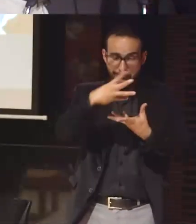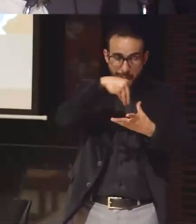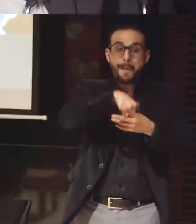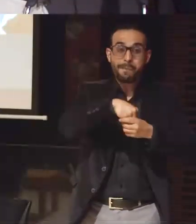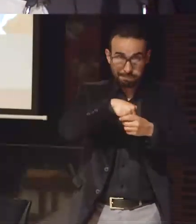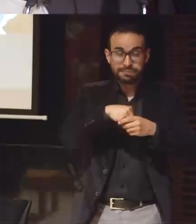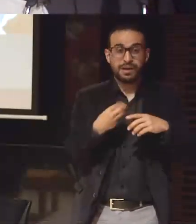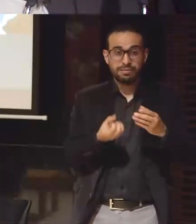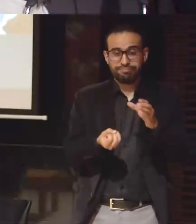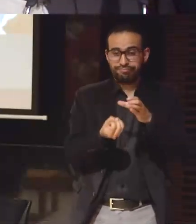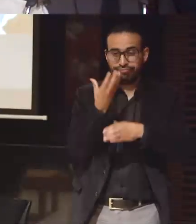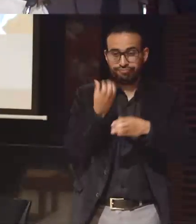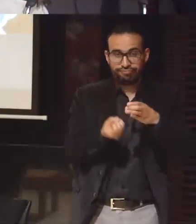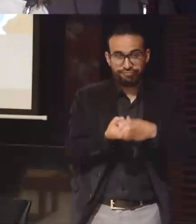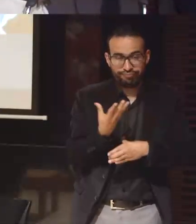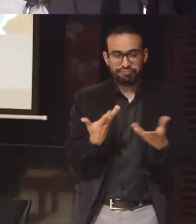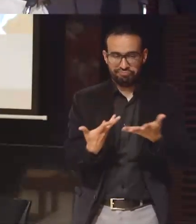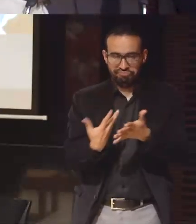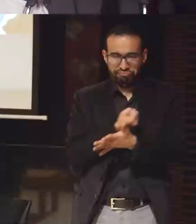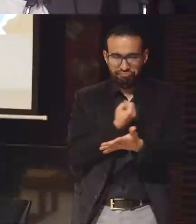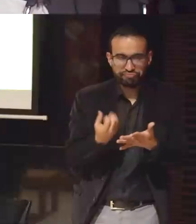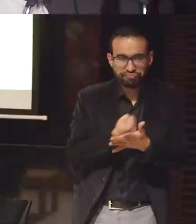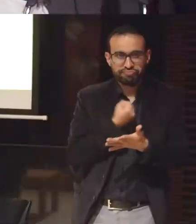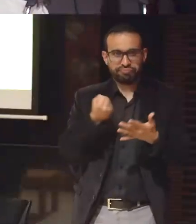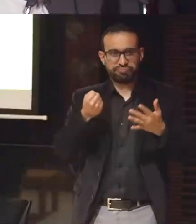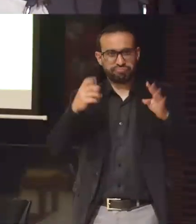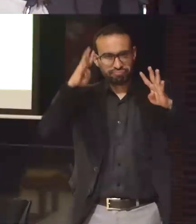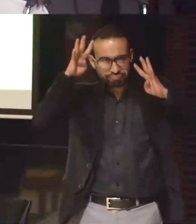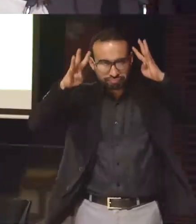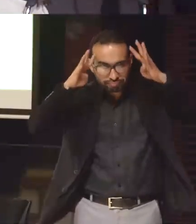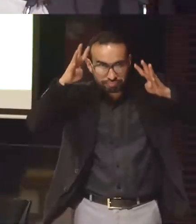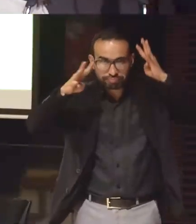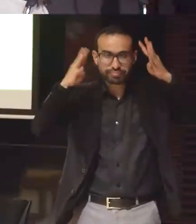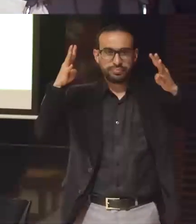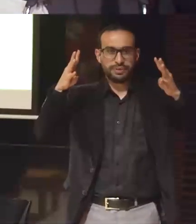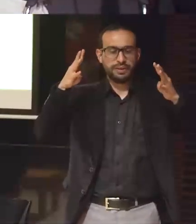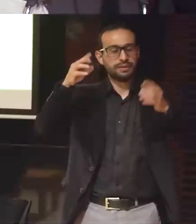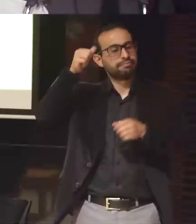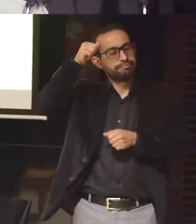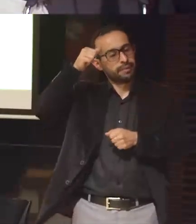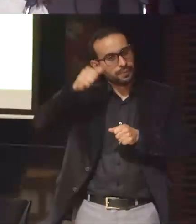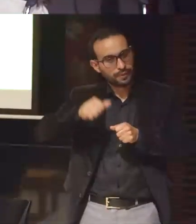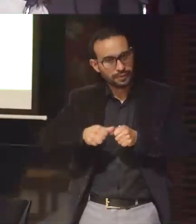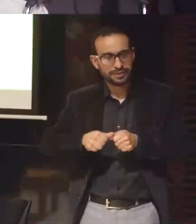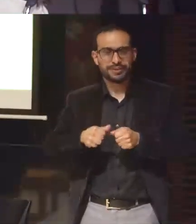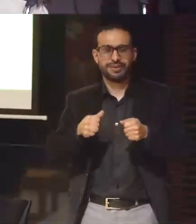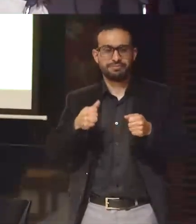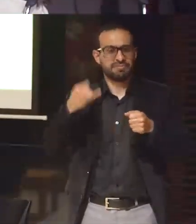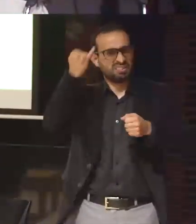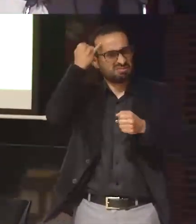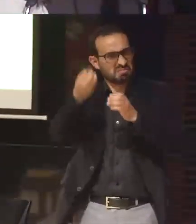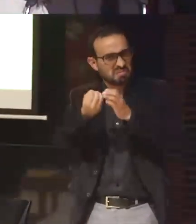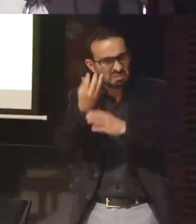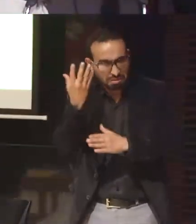creativos, que nos hace resaltar nuestros patrimonios, que nos lleva a la memoria, que nos hace innovadores.